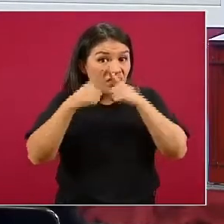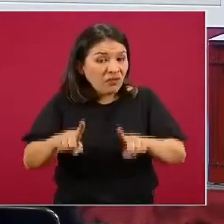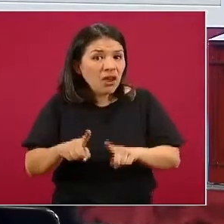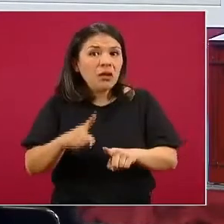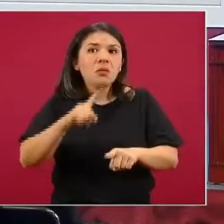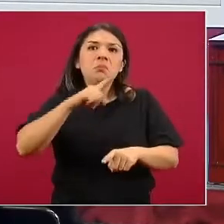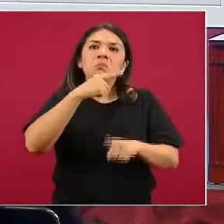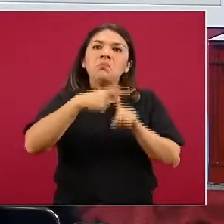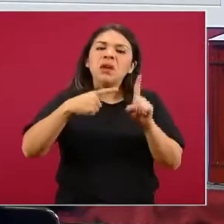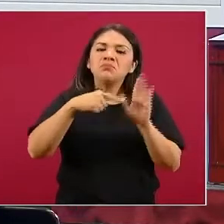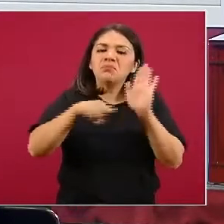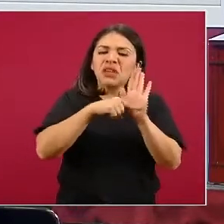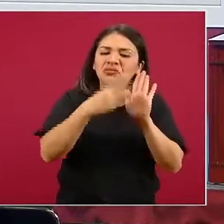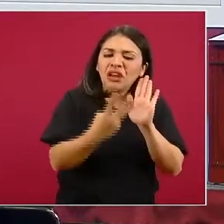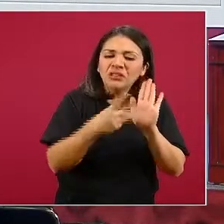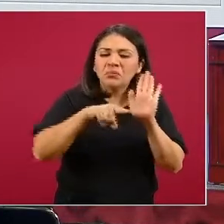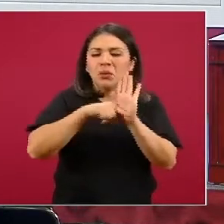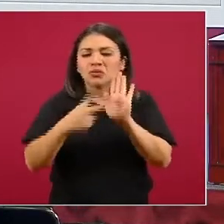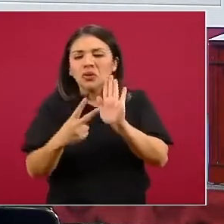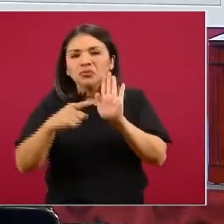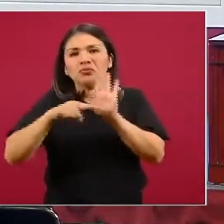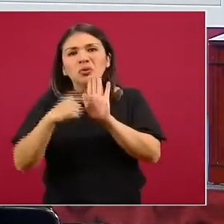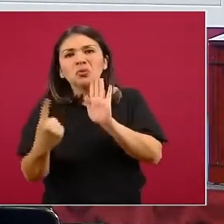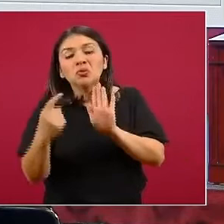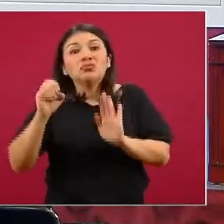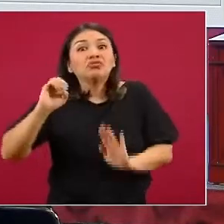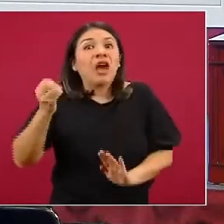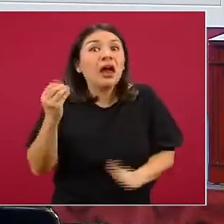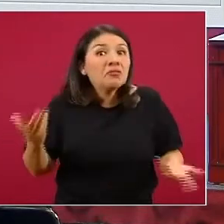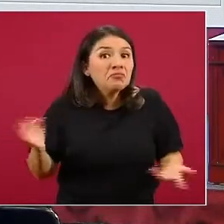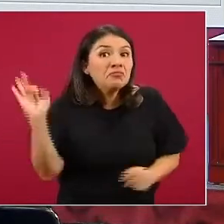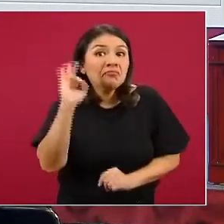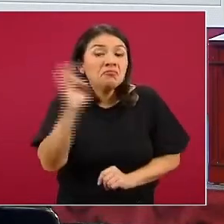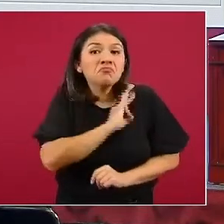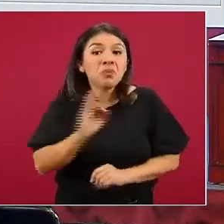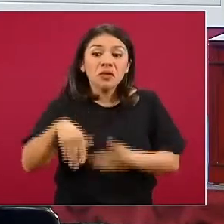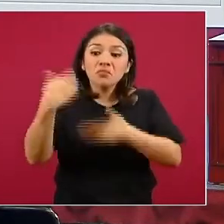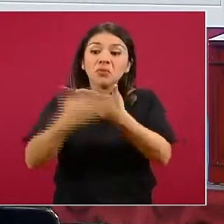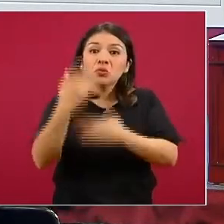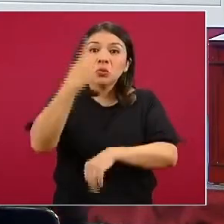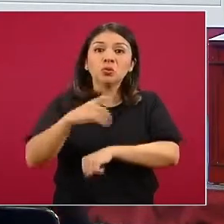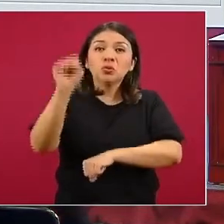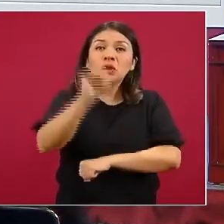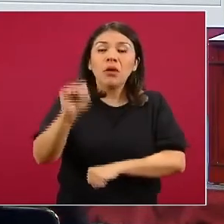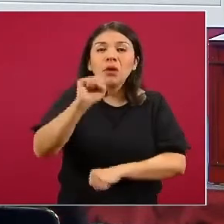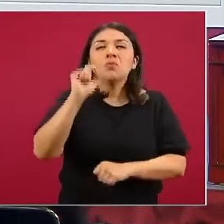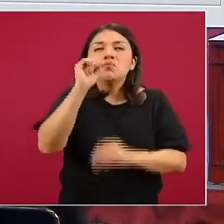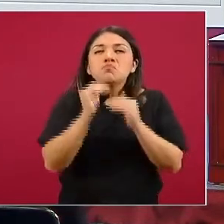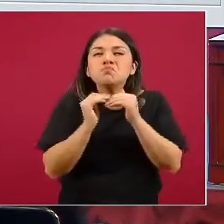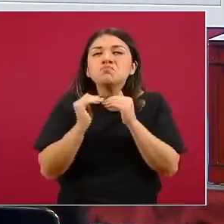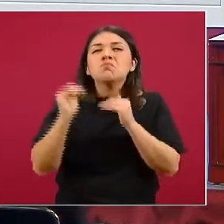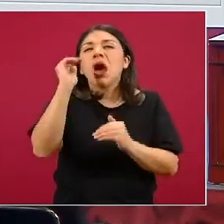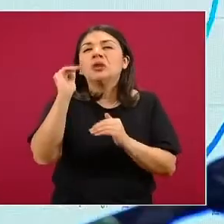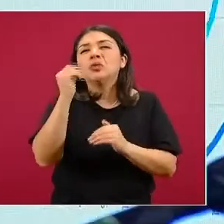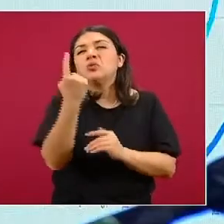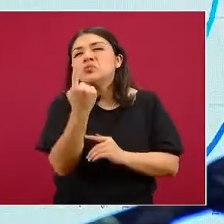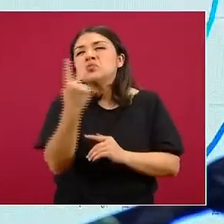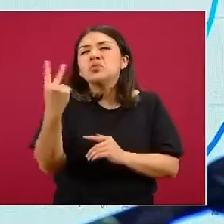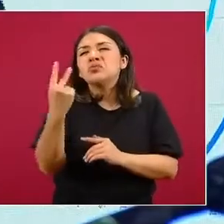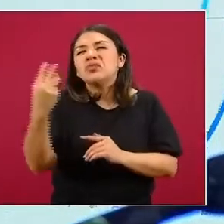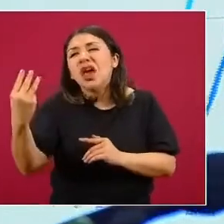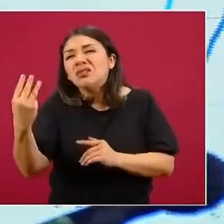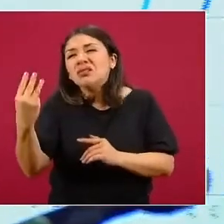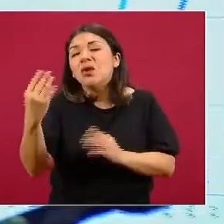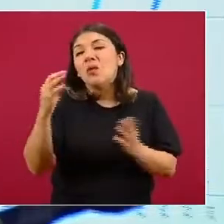-3, -2, -1, 0, posiblemente cerremos la semana el próximo sábado con un ligero incremento de 1, 2,